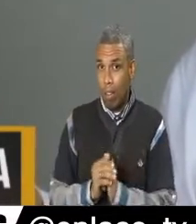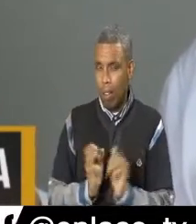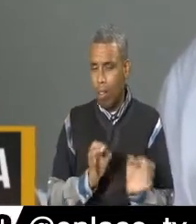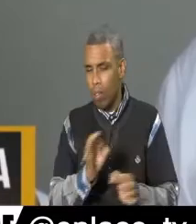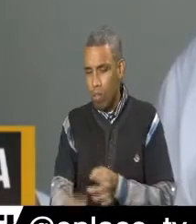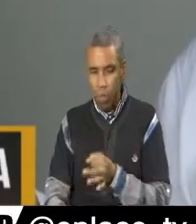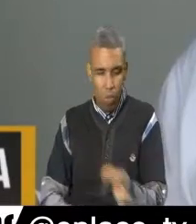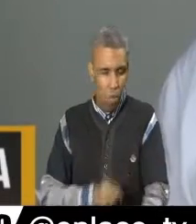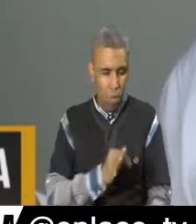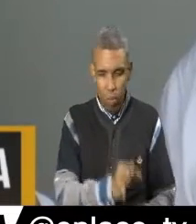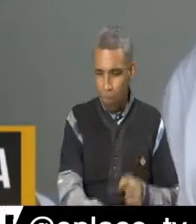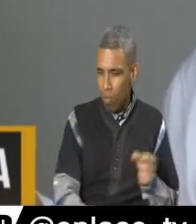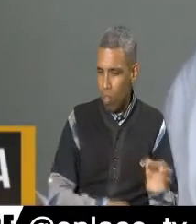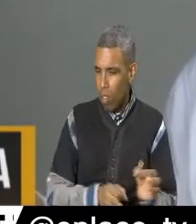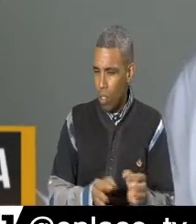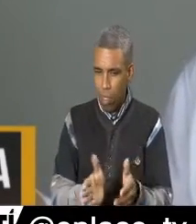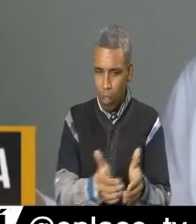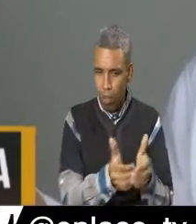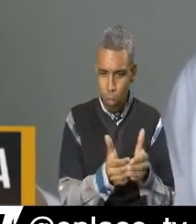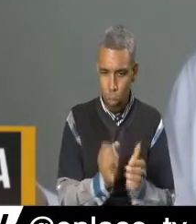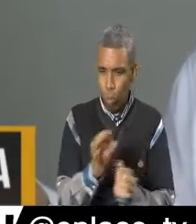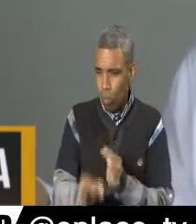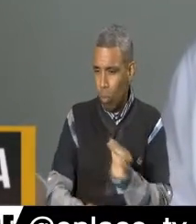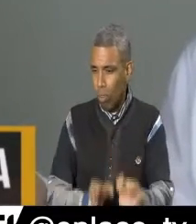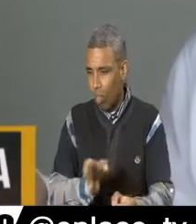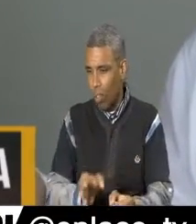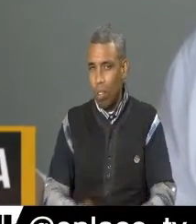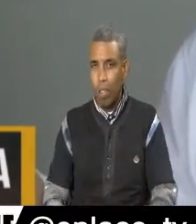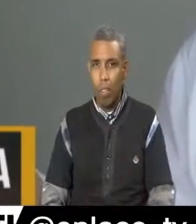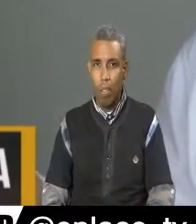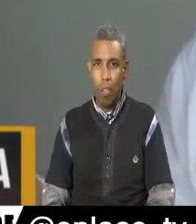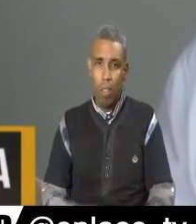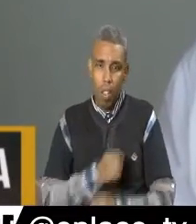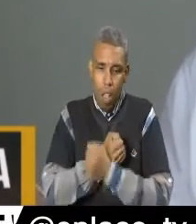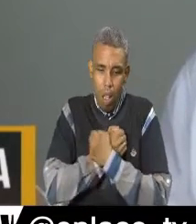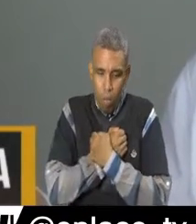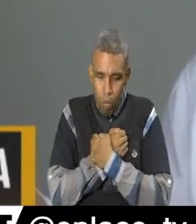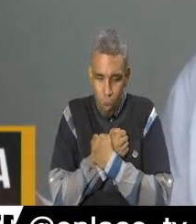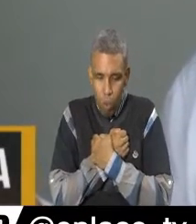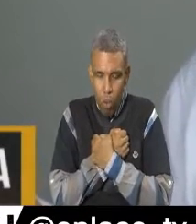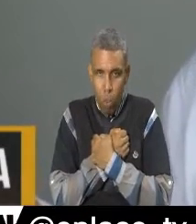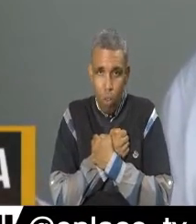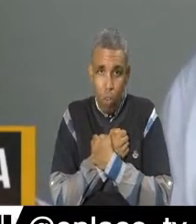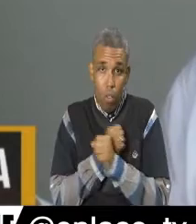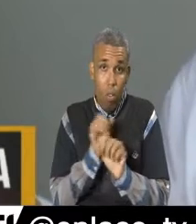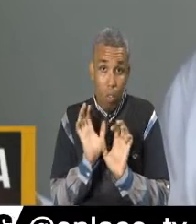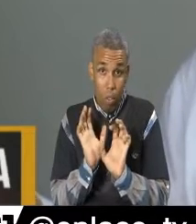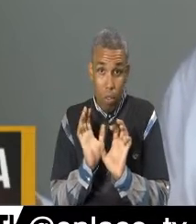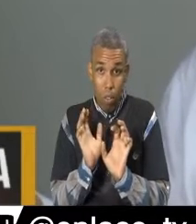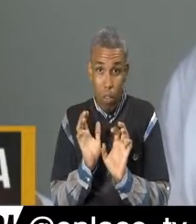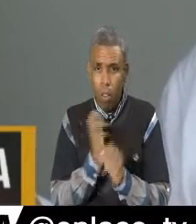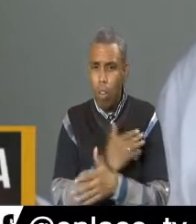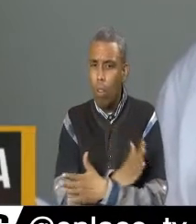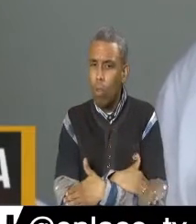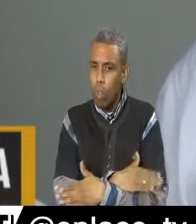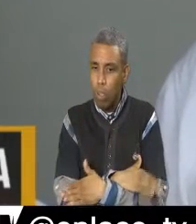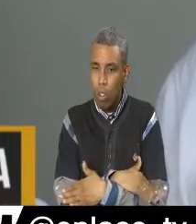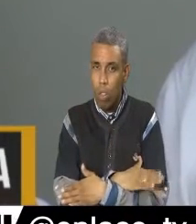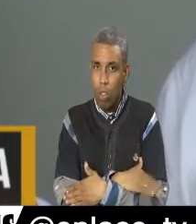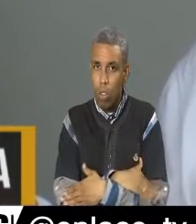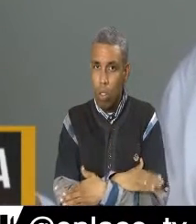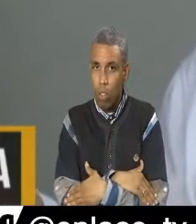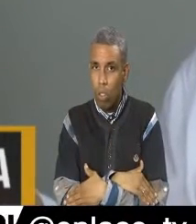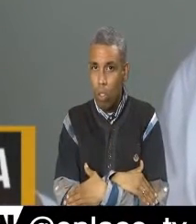y nos protege. Y muchas veces con su amor protege también al justo para que no